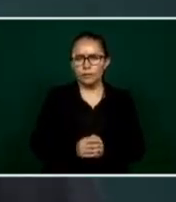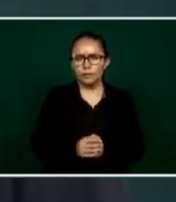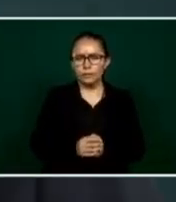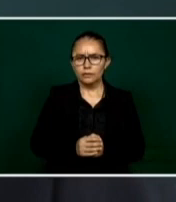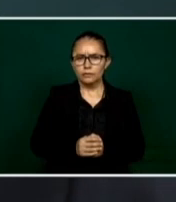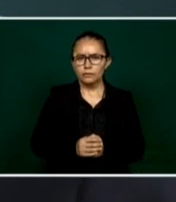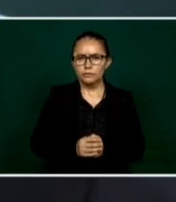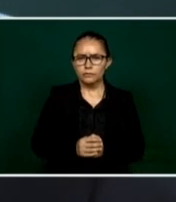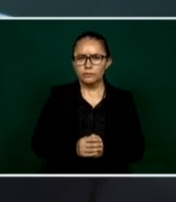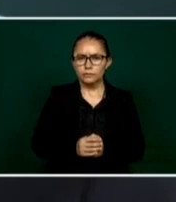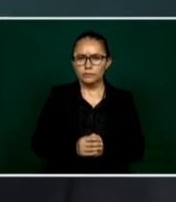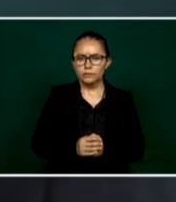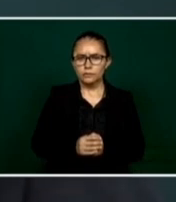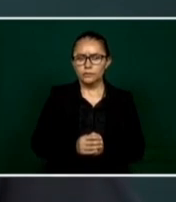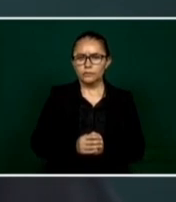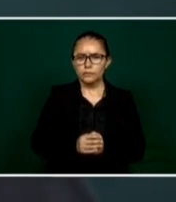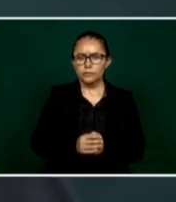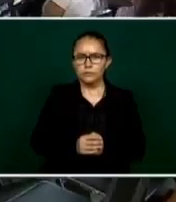de